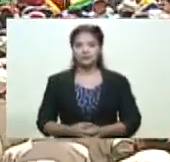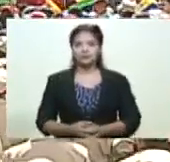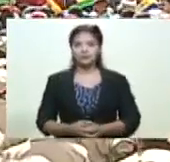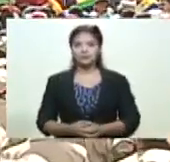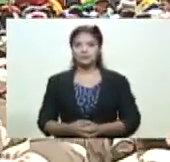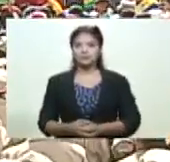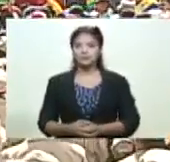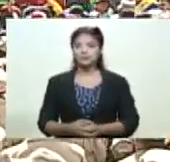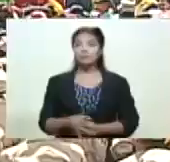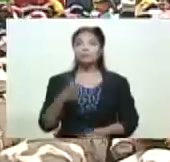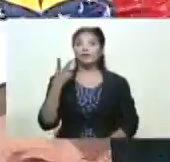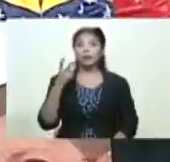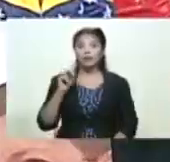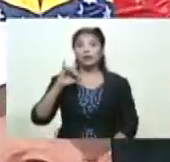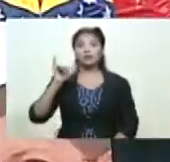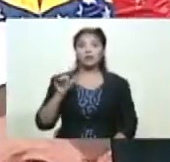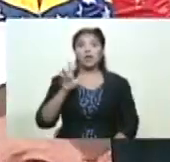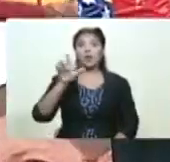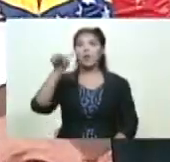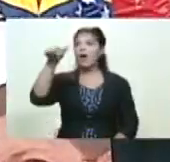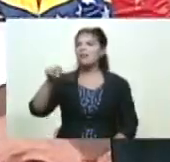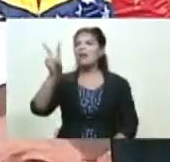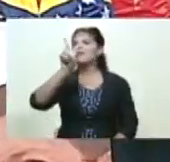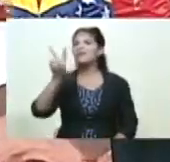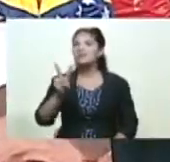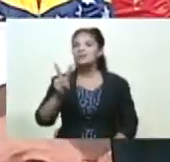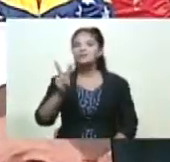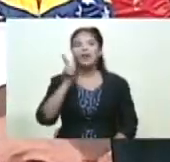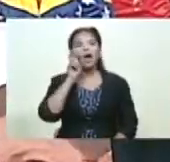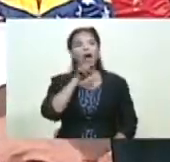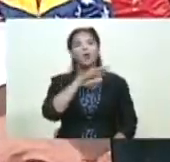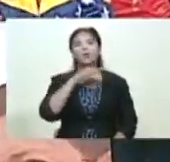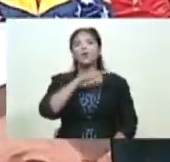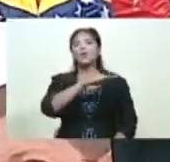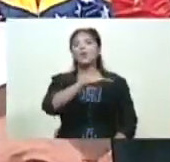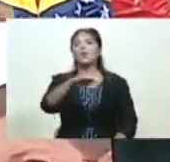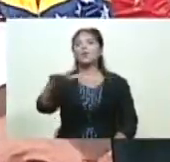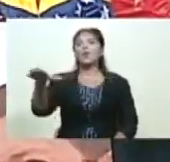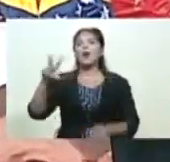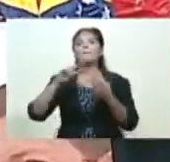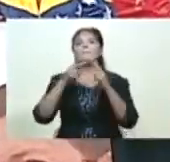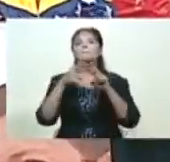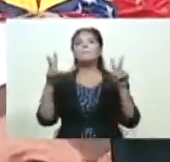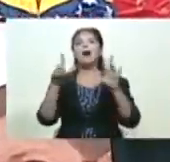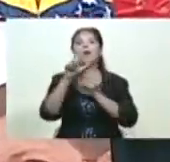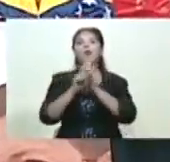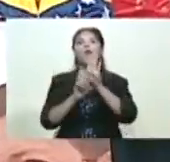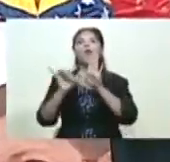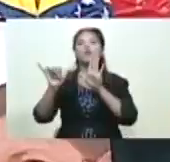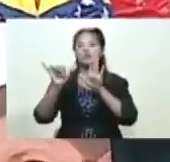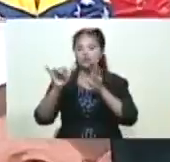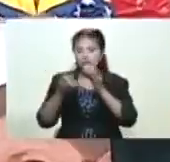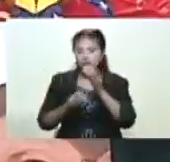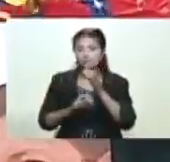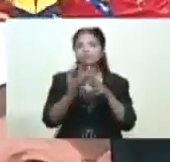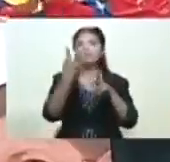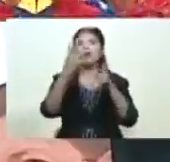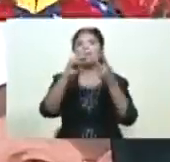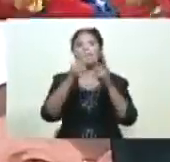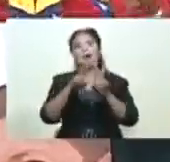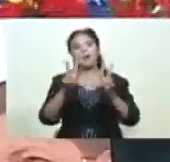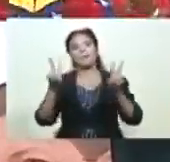Y desde el 30 de julio en Venezuela reina la paz. Con la constituyente se hizo la